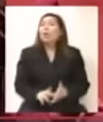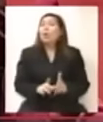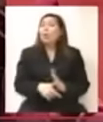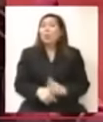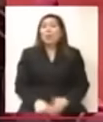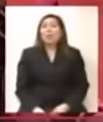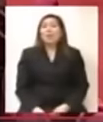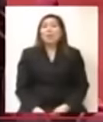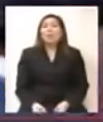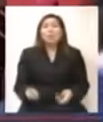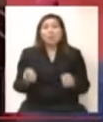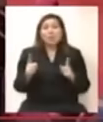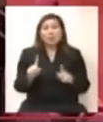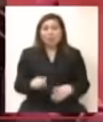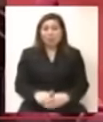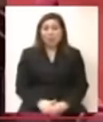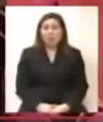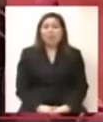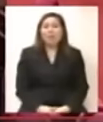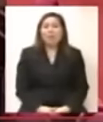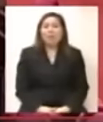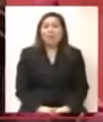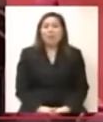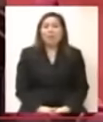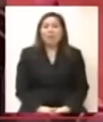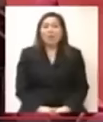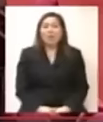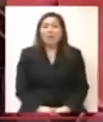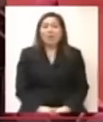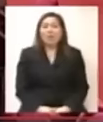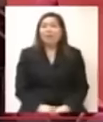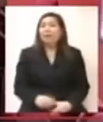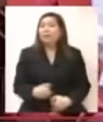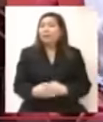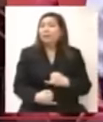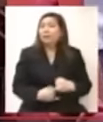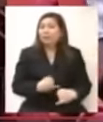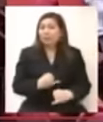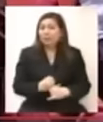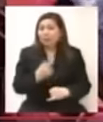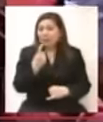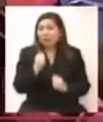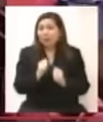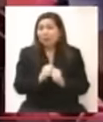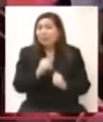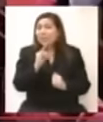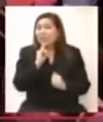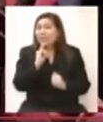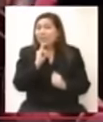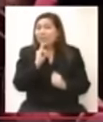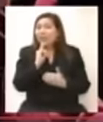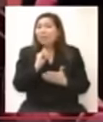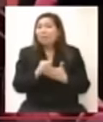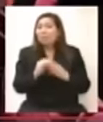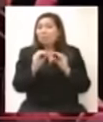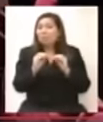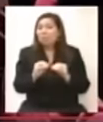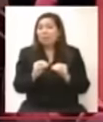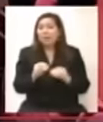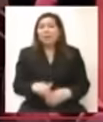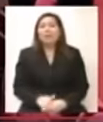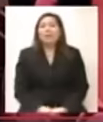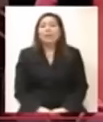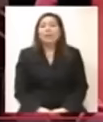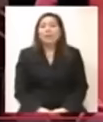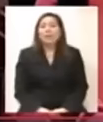luego hizo un acuerdo internacional la India con Estados Unidos y le impusieron